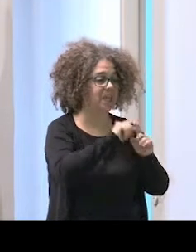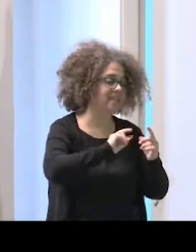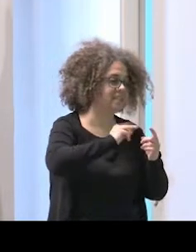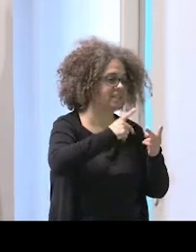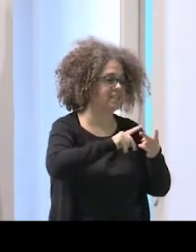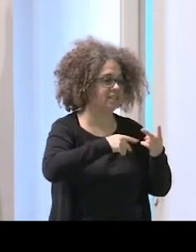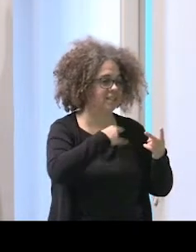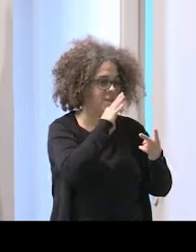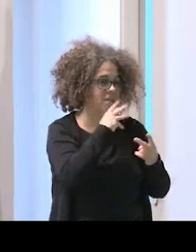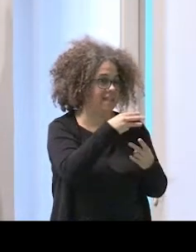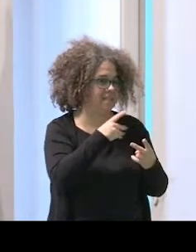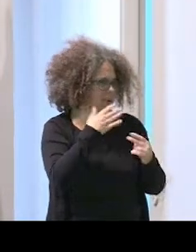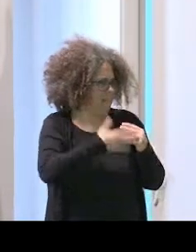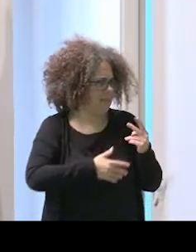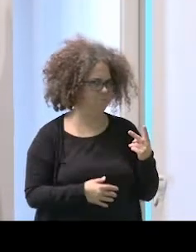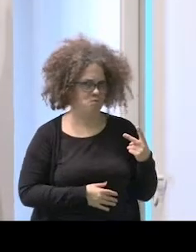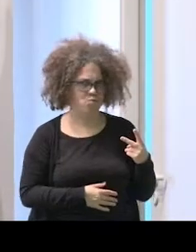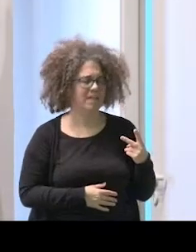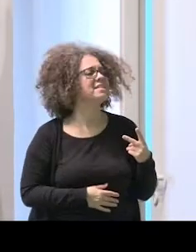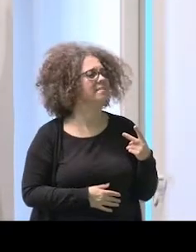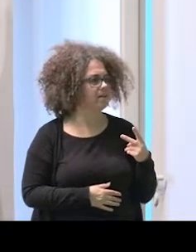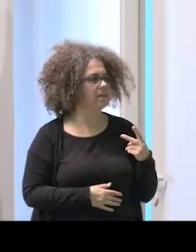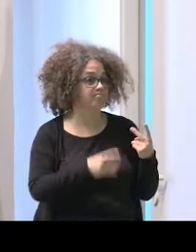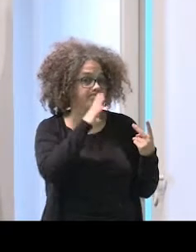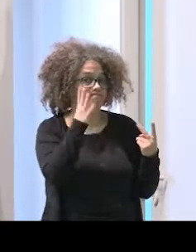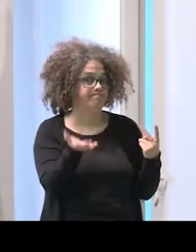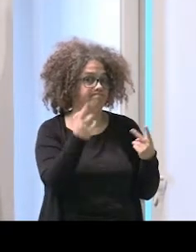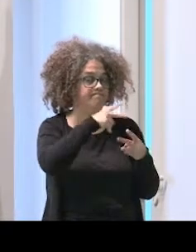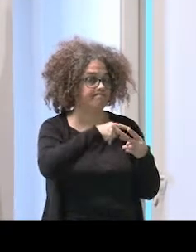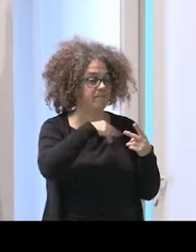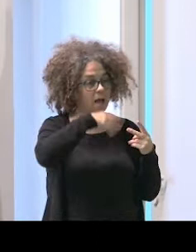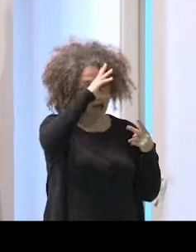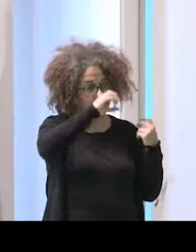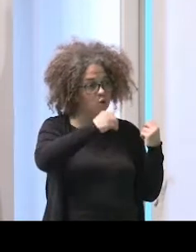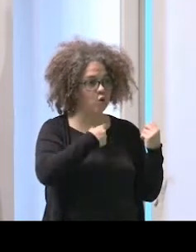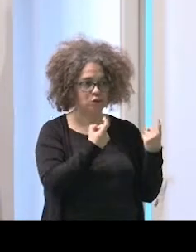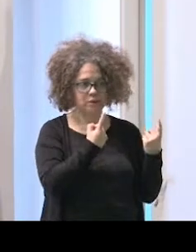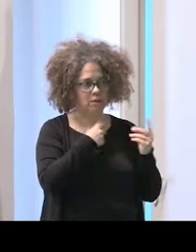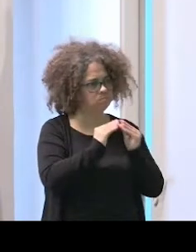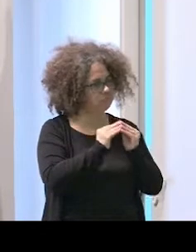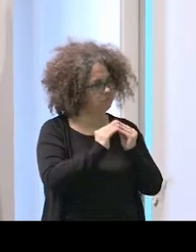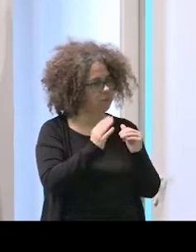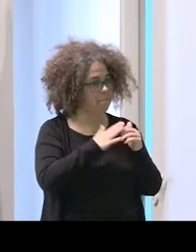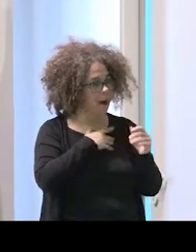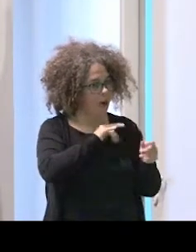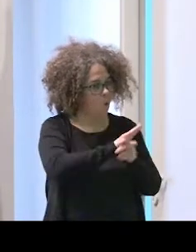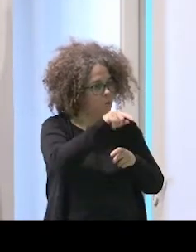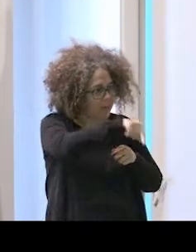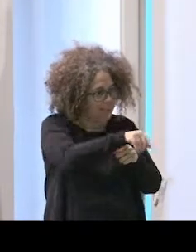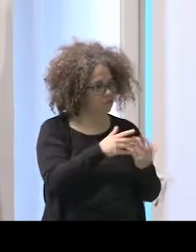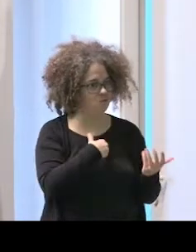como muy tarde a las 3 semanas. ¿Todo eso qué implica? Pues que hay unos cambios en los protocolos que son muy necesarios para poder cubrir este